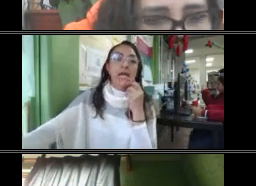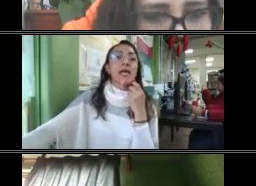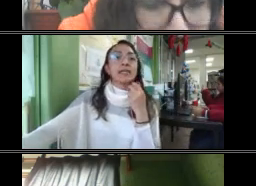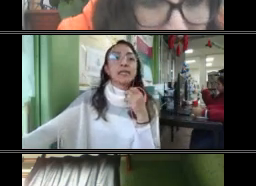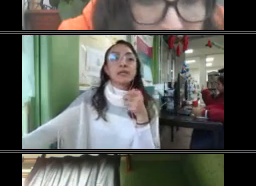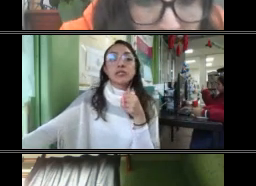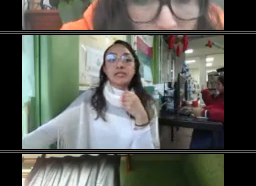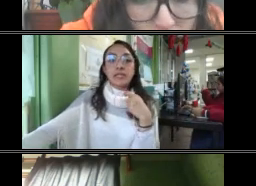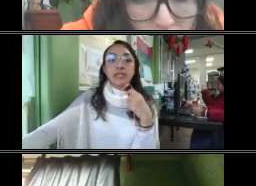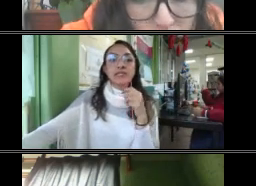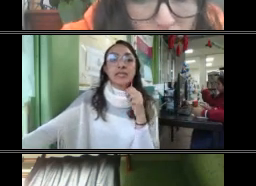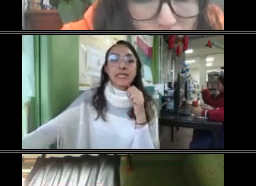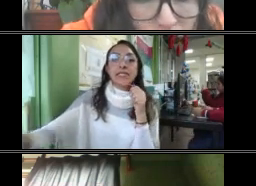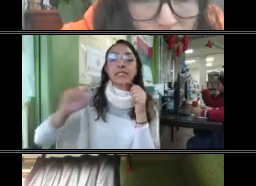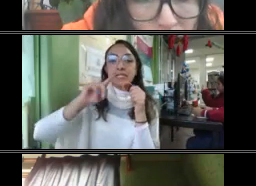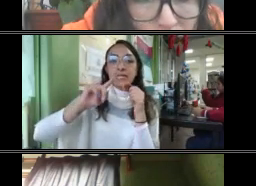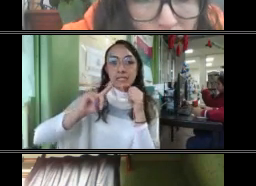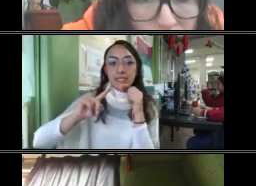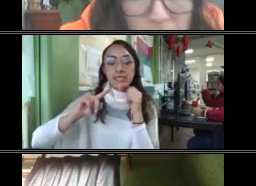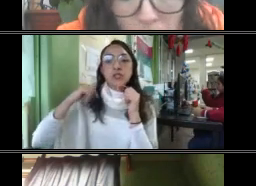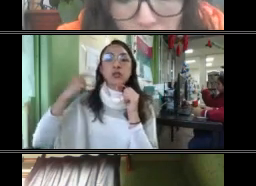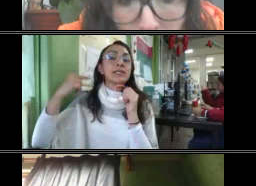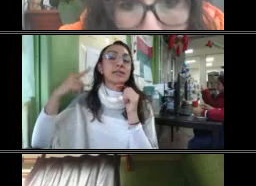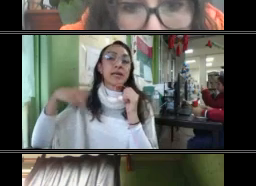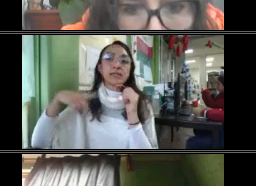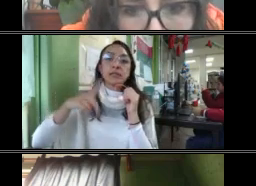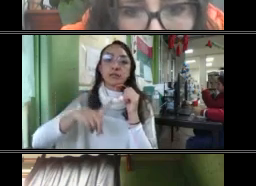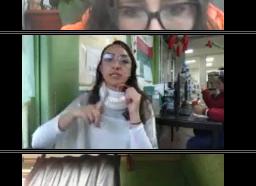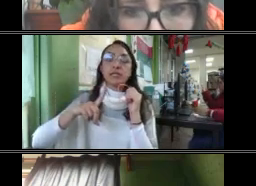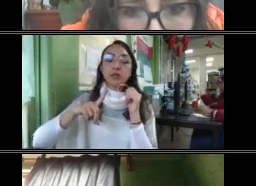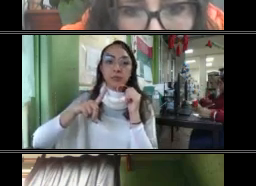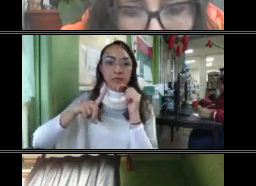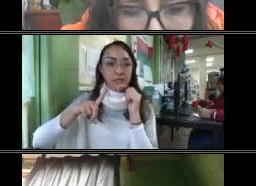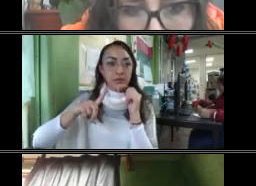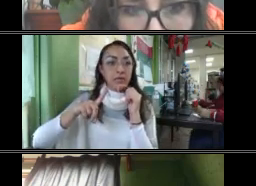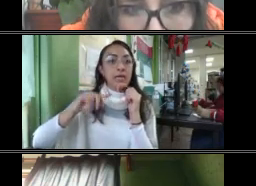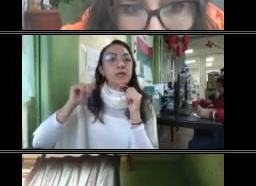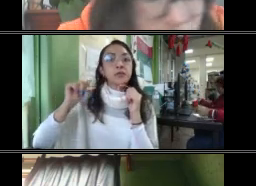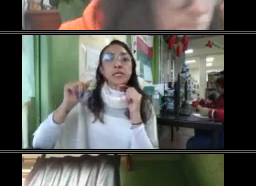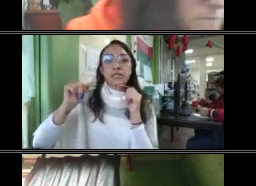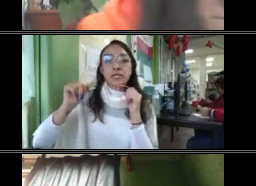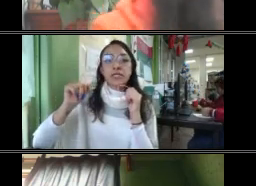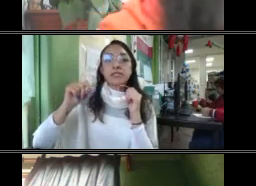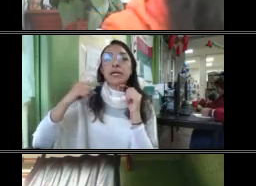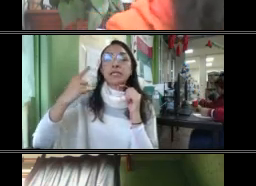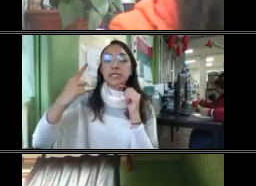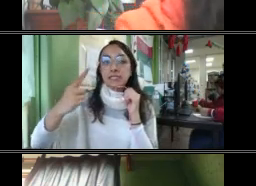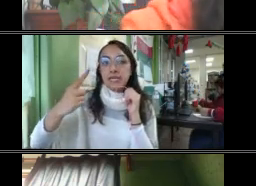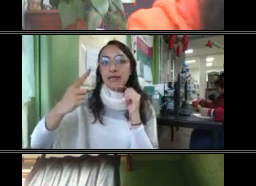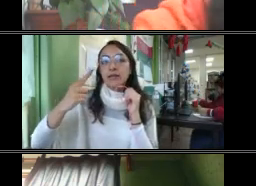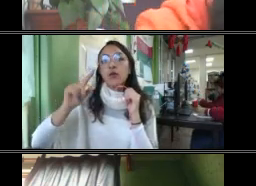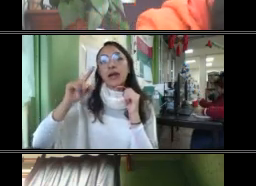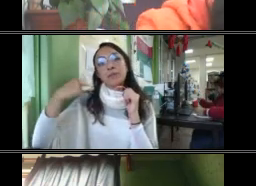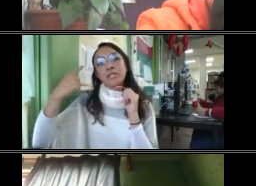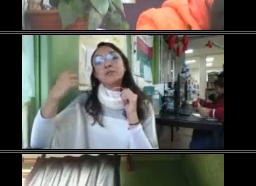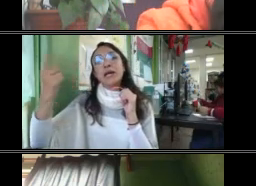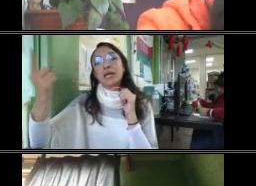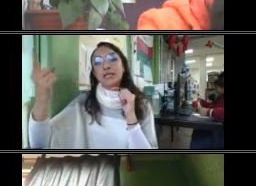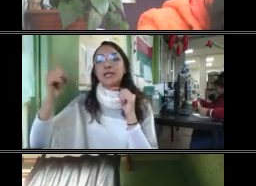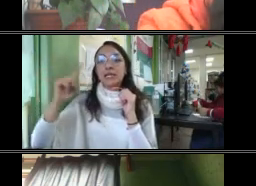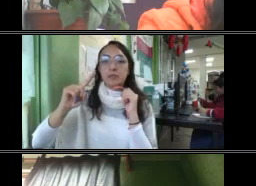señas. Tenemos las señas inicializadas, son las que hace referencia el compañero. Son las señas que inician con